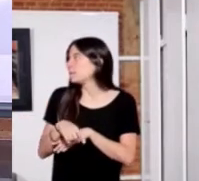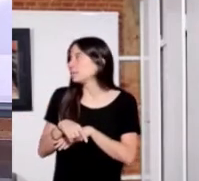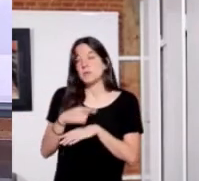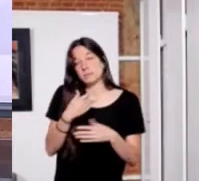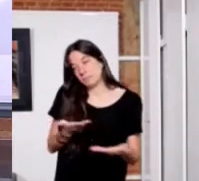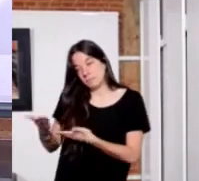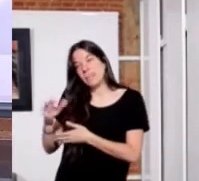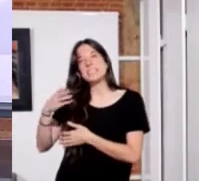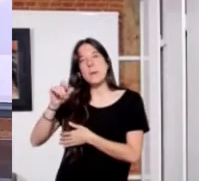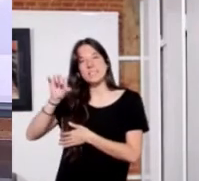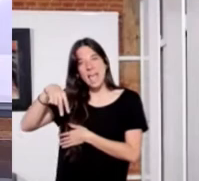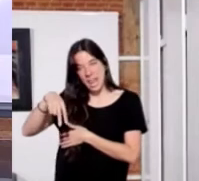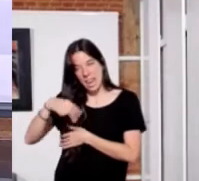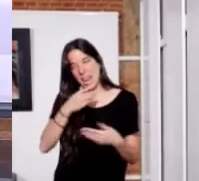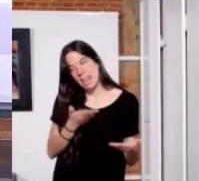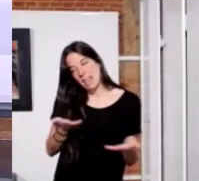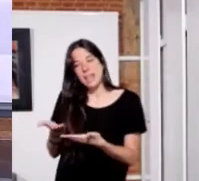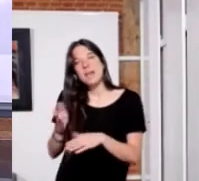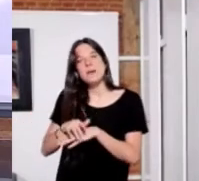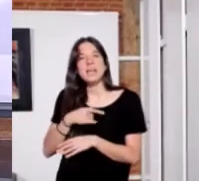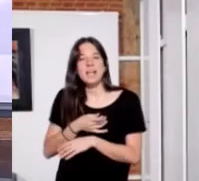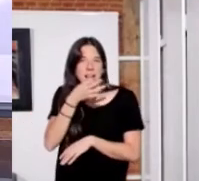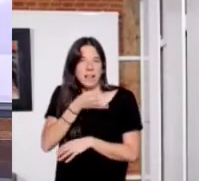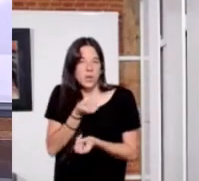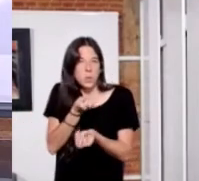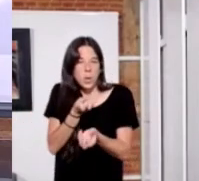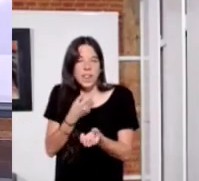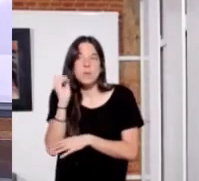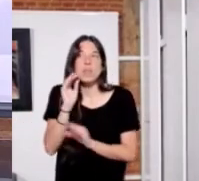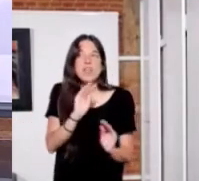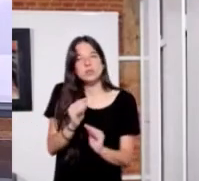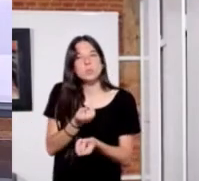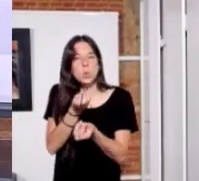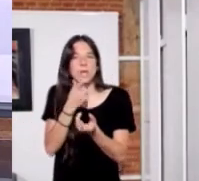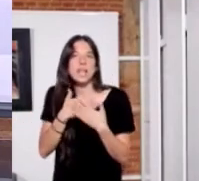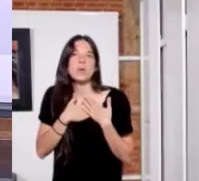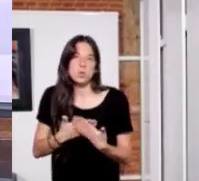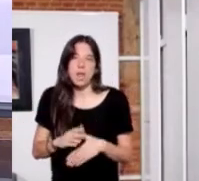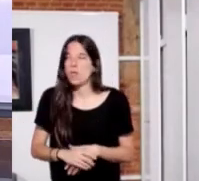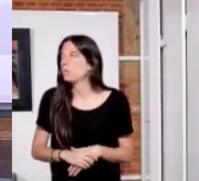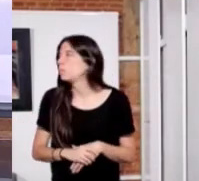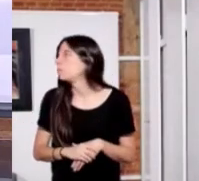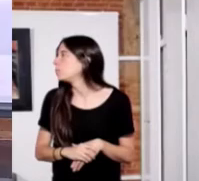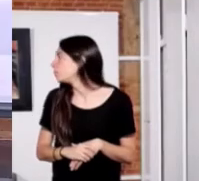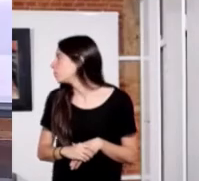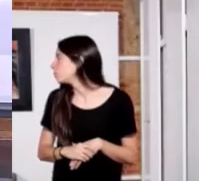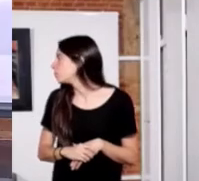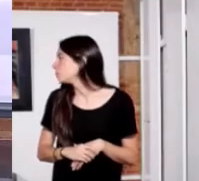dejamos a Sebastián para que nos hable en su ponencia del voluntariado. Muy